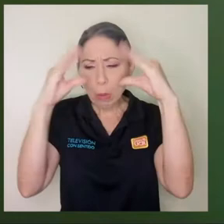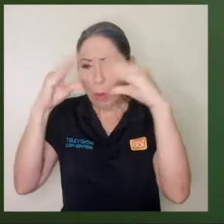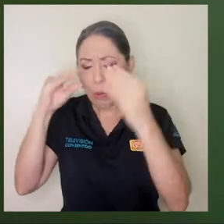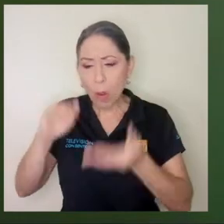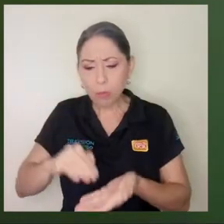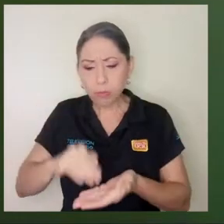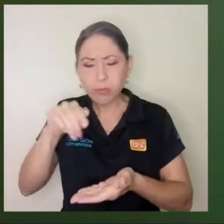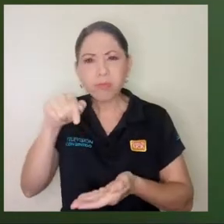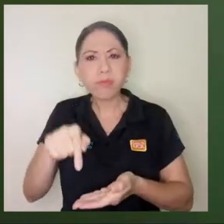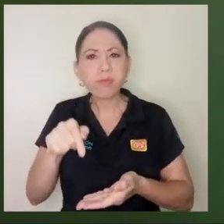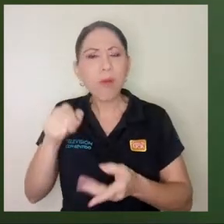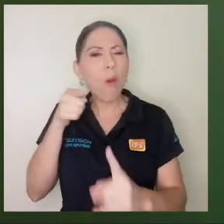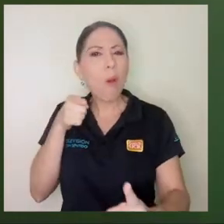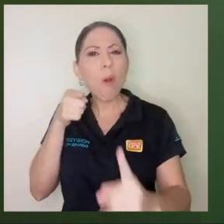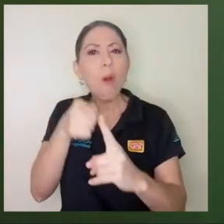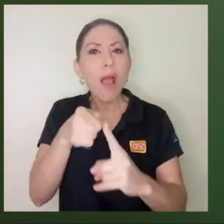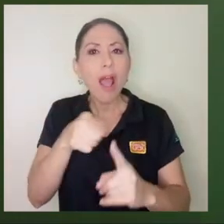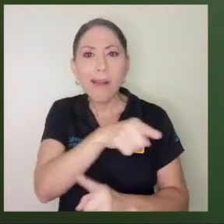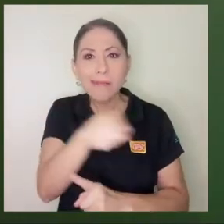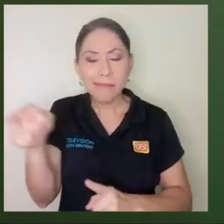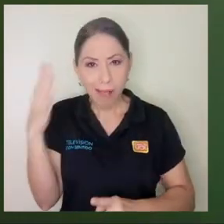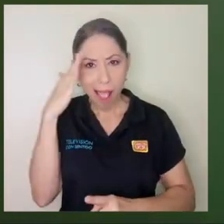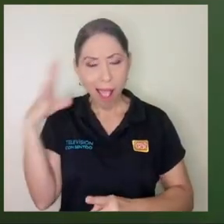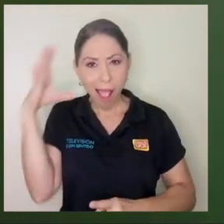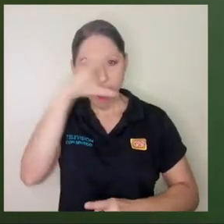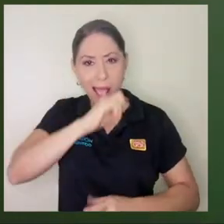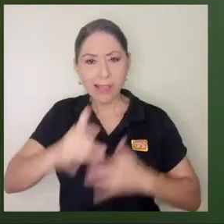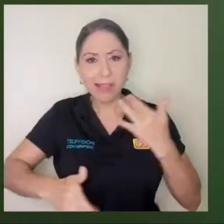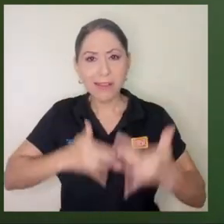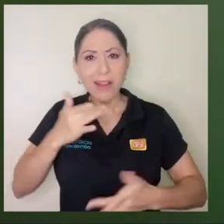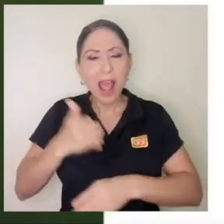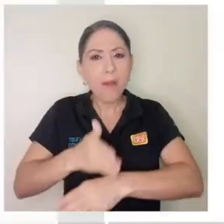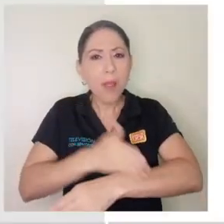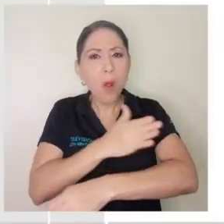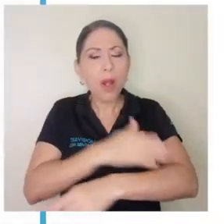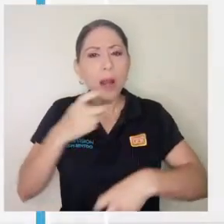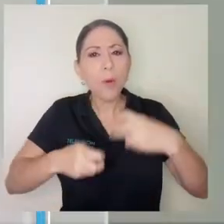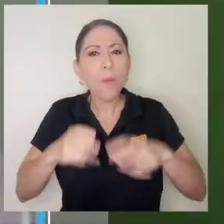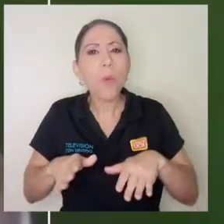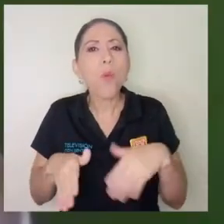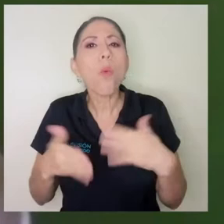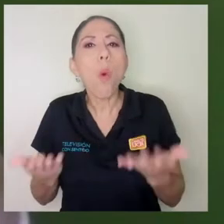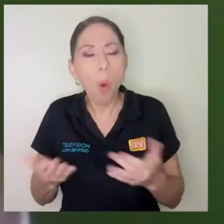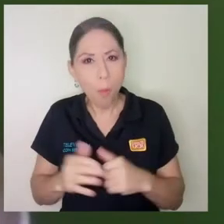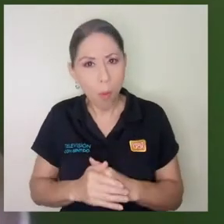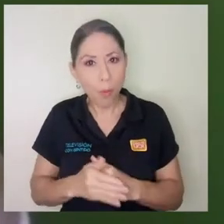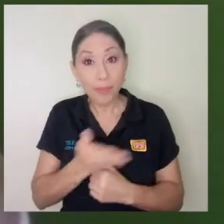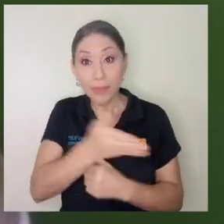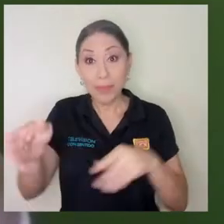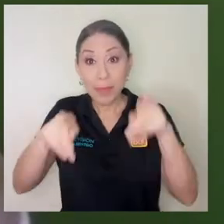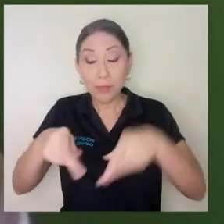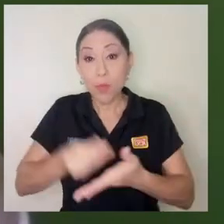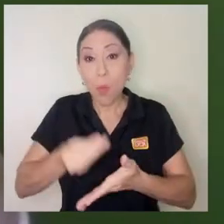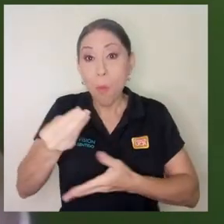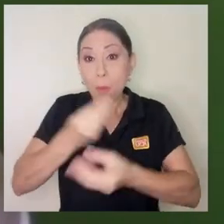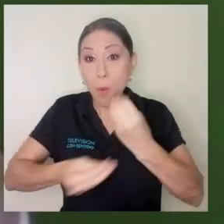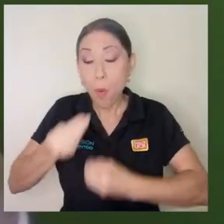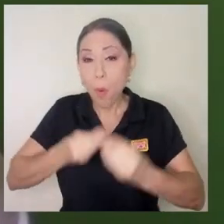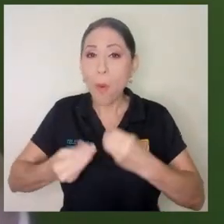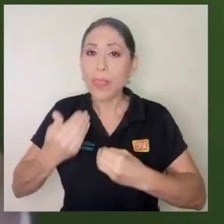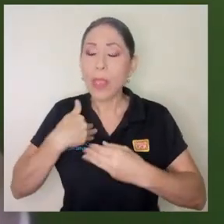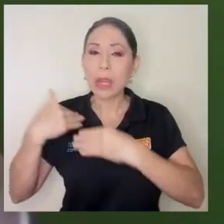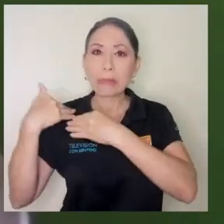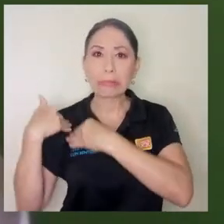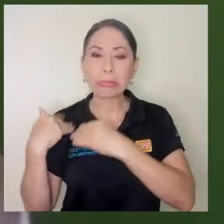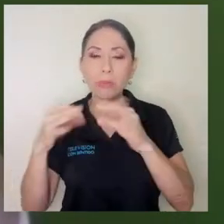ser al final es poder sensibilizar sobre cómo mejorar el problema. O sea, el consumidor tiene una